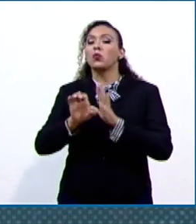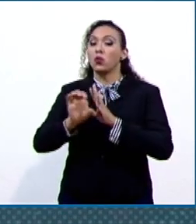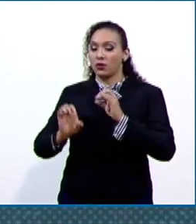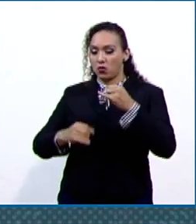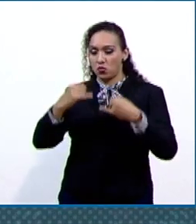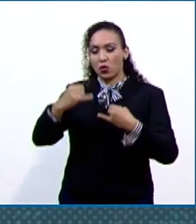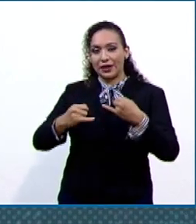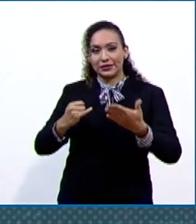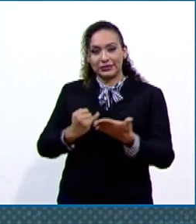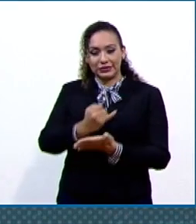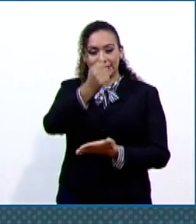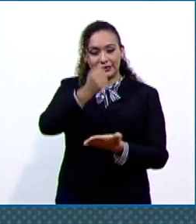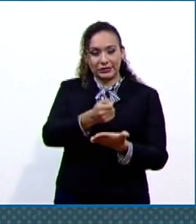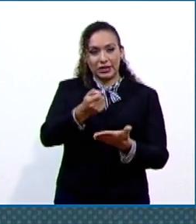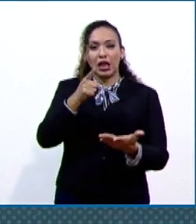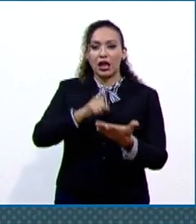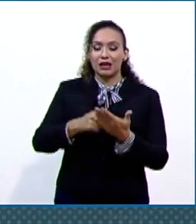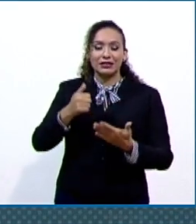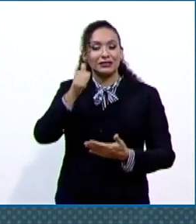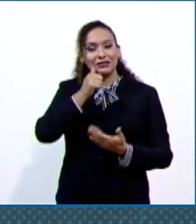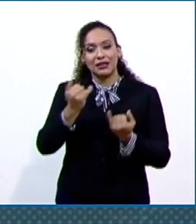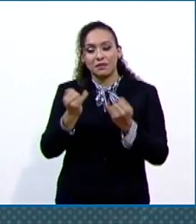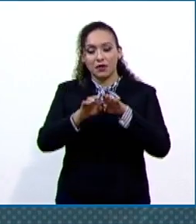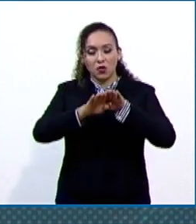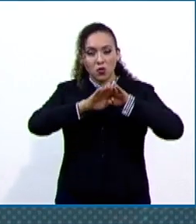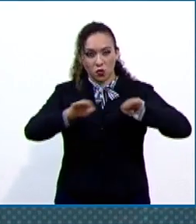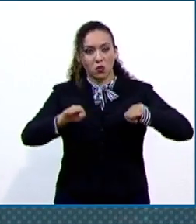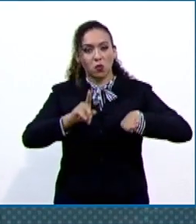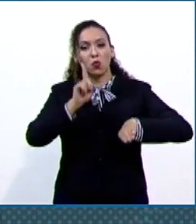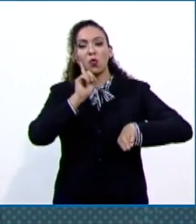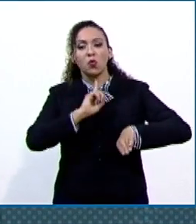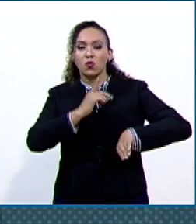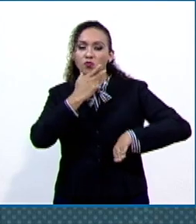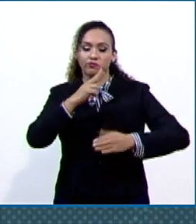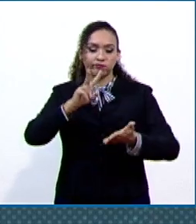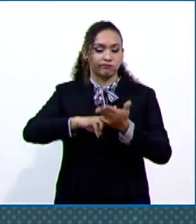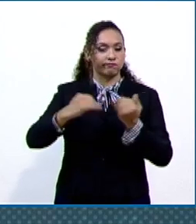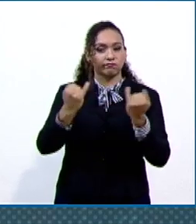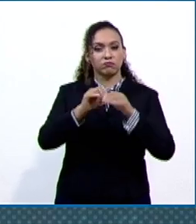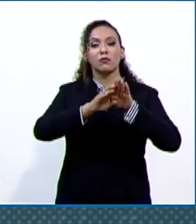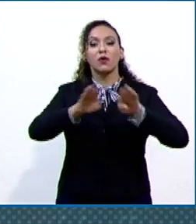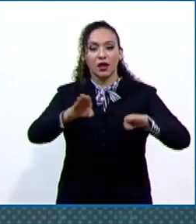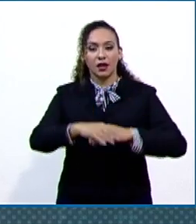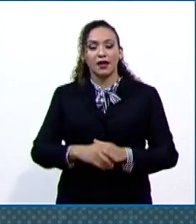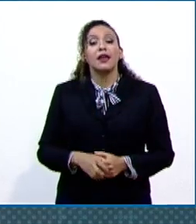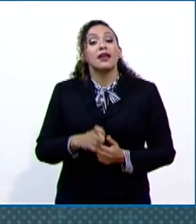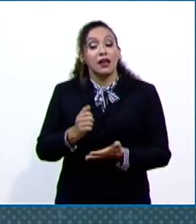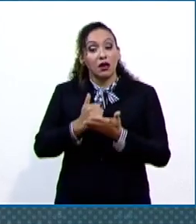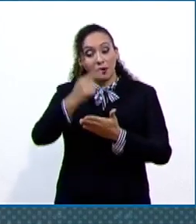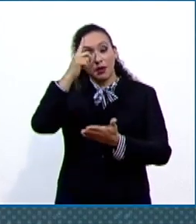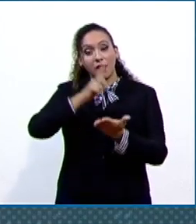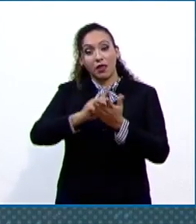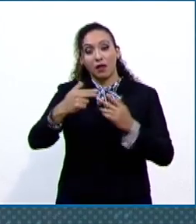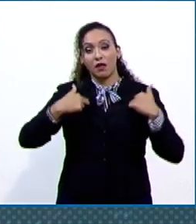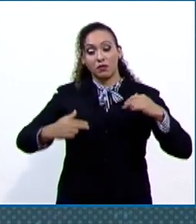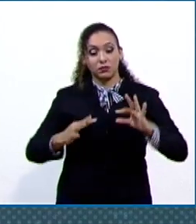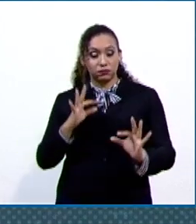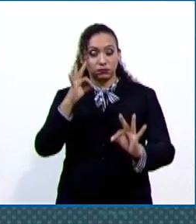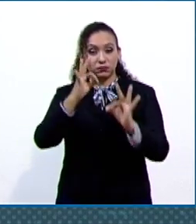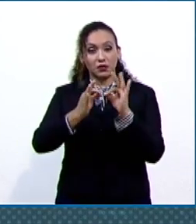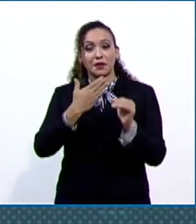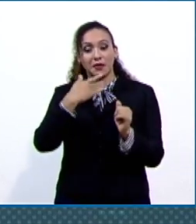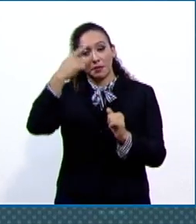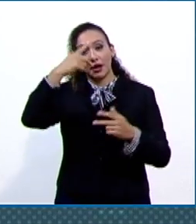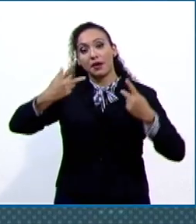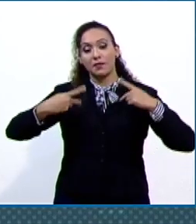no profundicen las desigualdades de género existentes, incorporar los estándares de derechos humanos relevantes para las